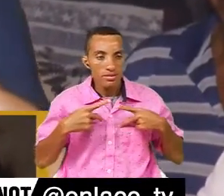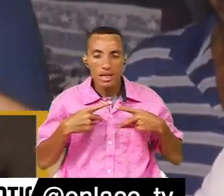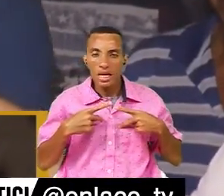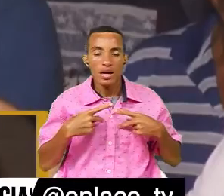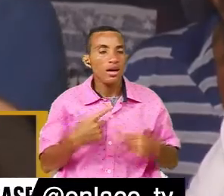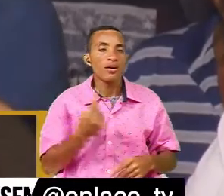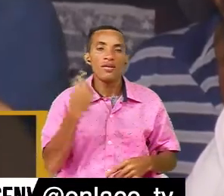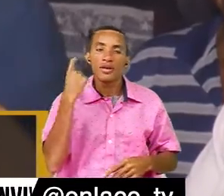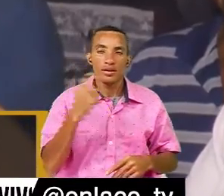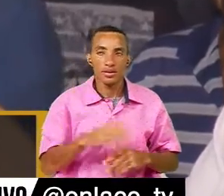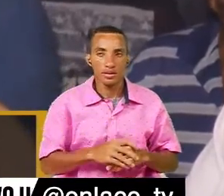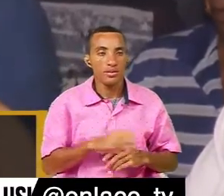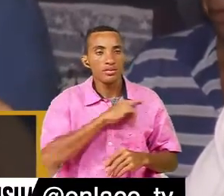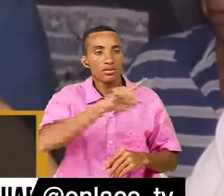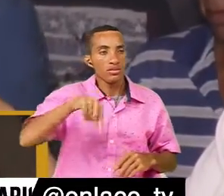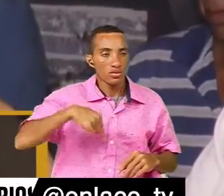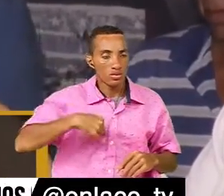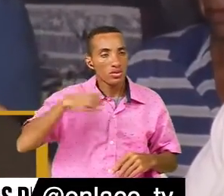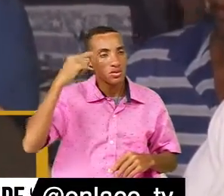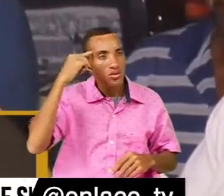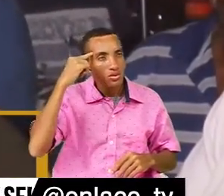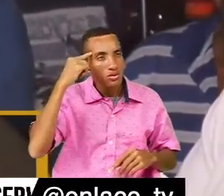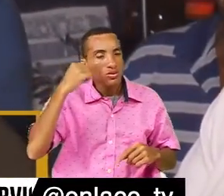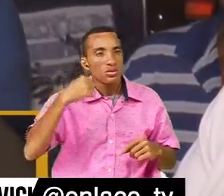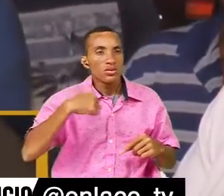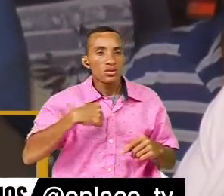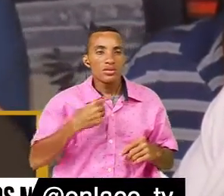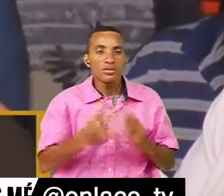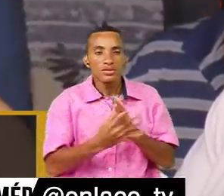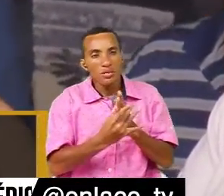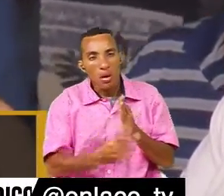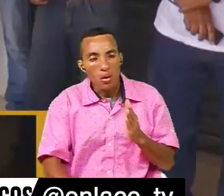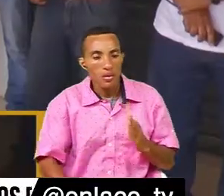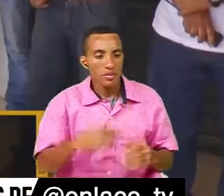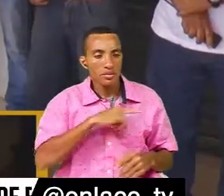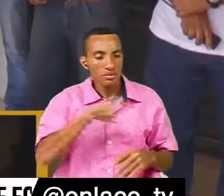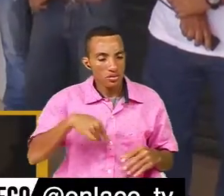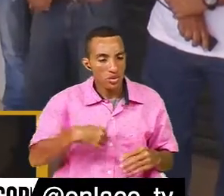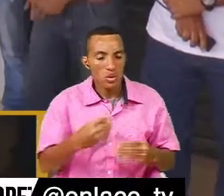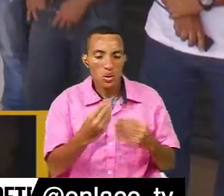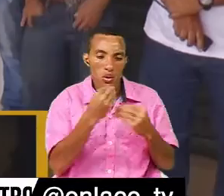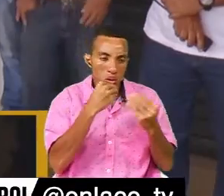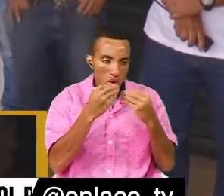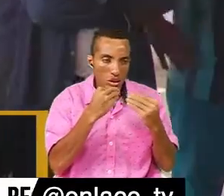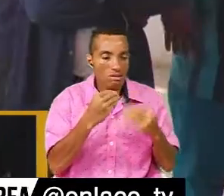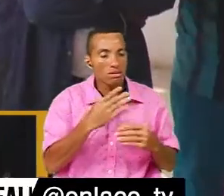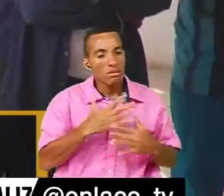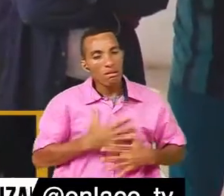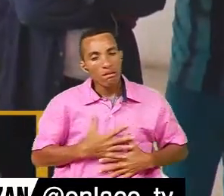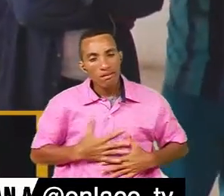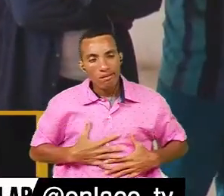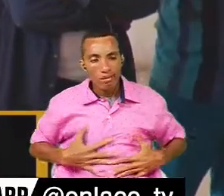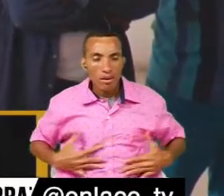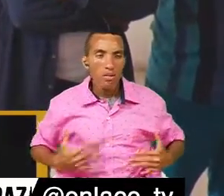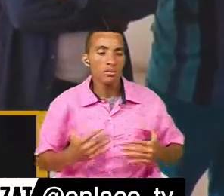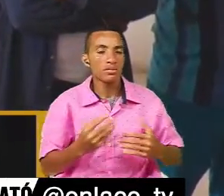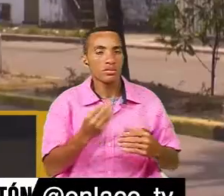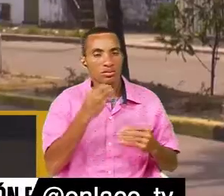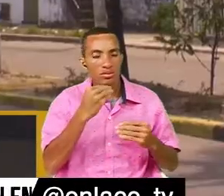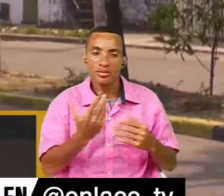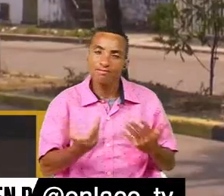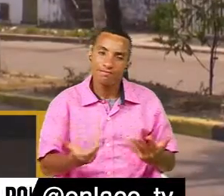gente pobre, y nosotros los transportadores que estamos aguantando hambre, estamos llevando el bulto. Hoy contaron con el respaldo de la USO y defensores de derechos